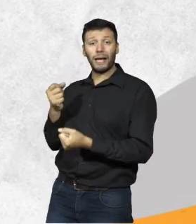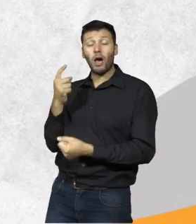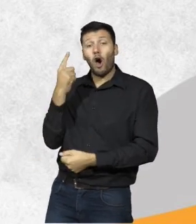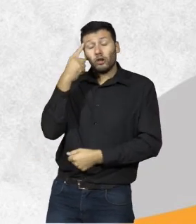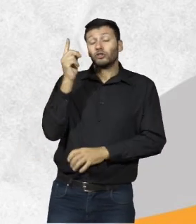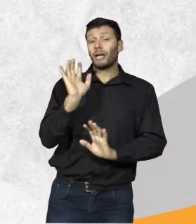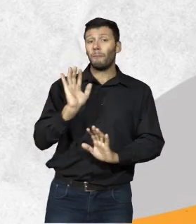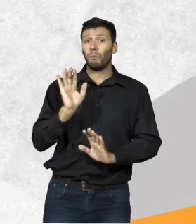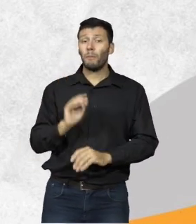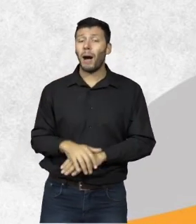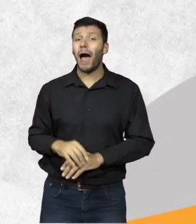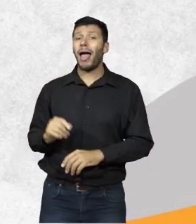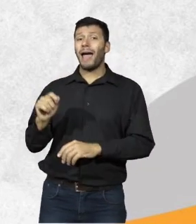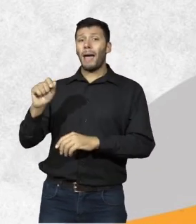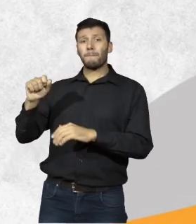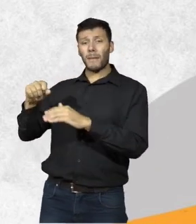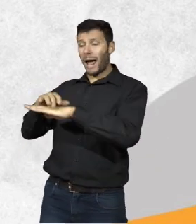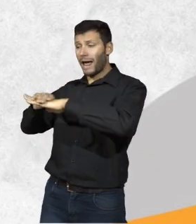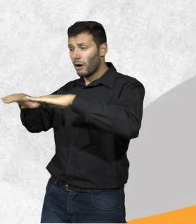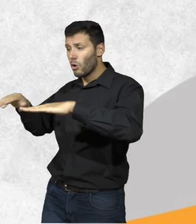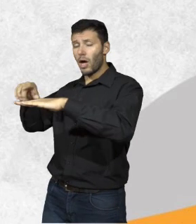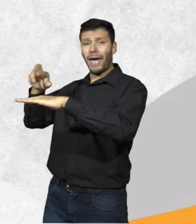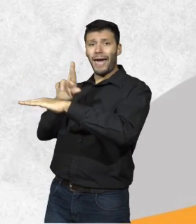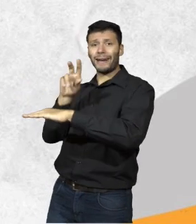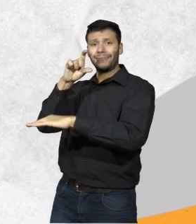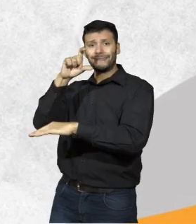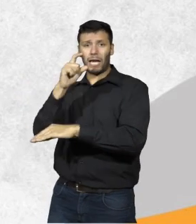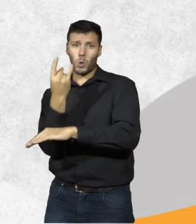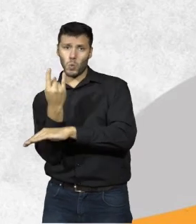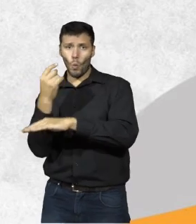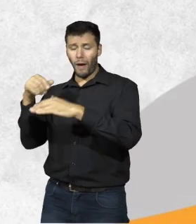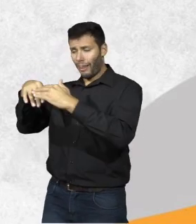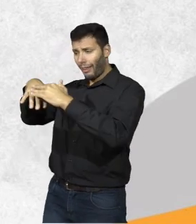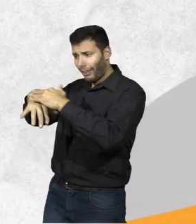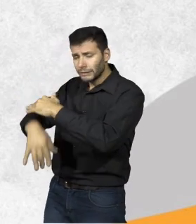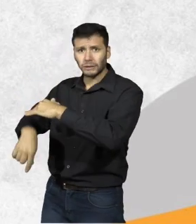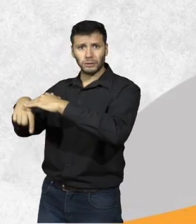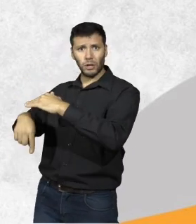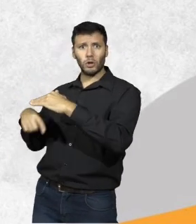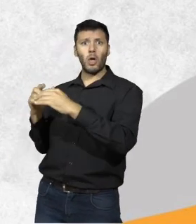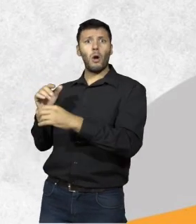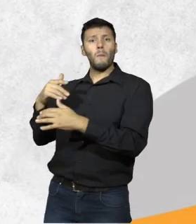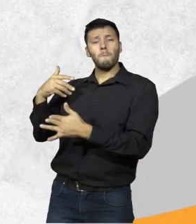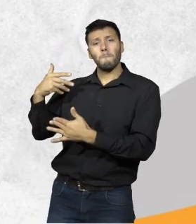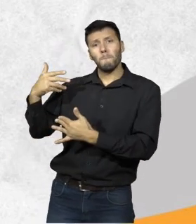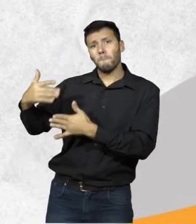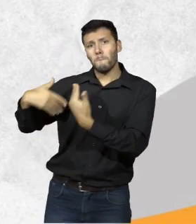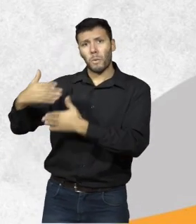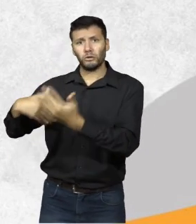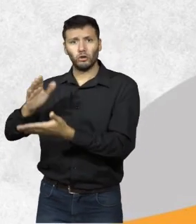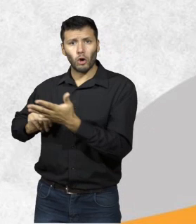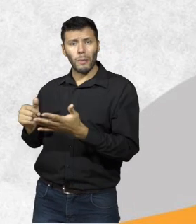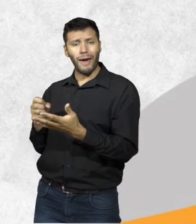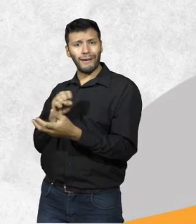llegue la menor cantidad de fracción de RCU para que haya pasado por todos los procesos de